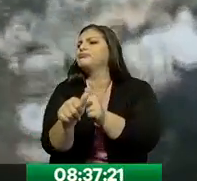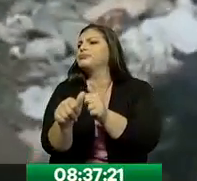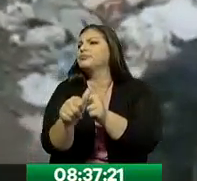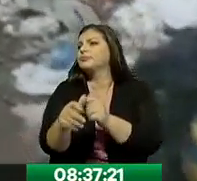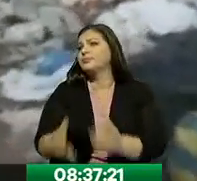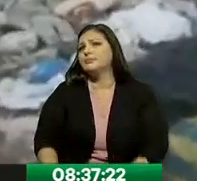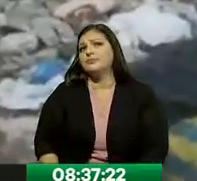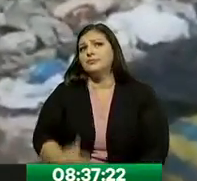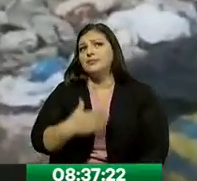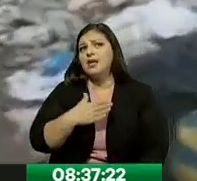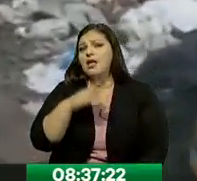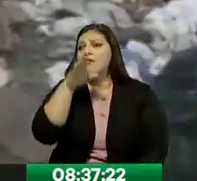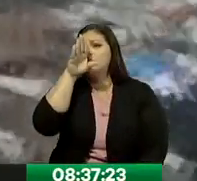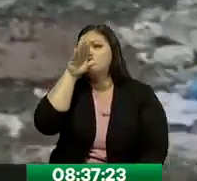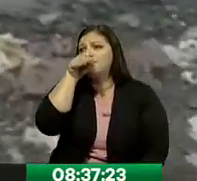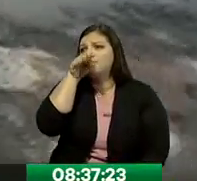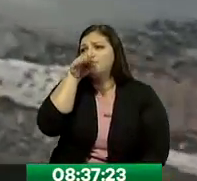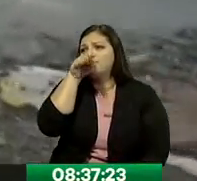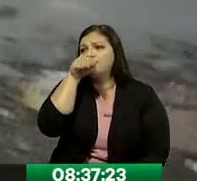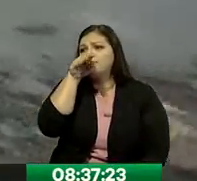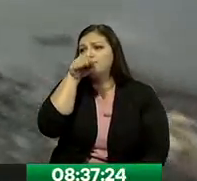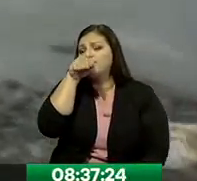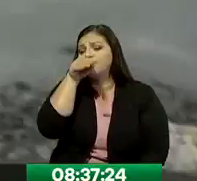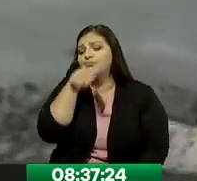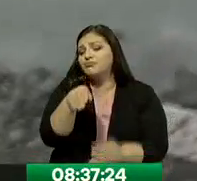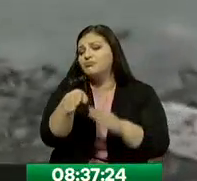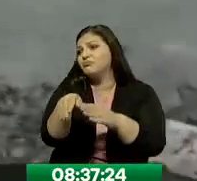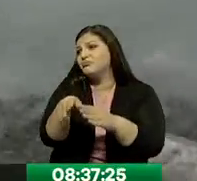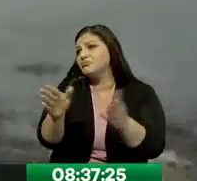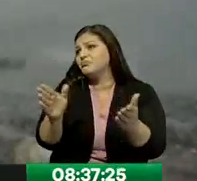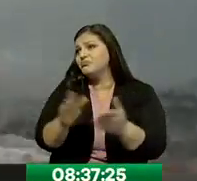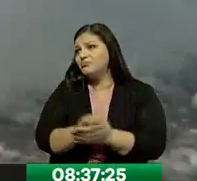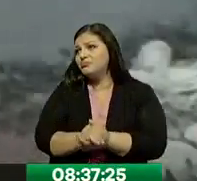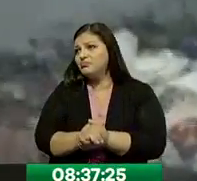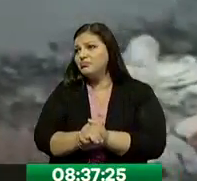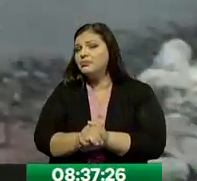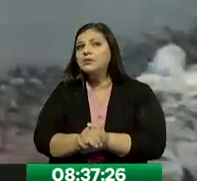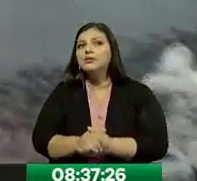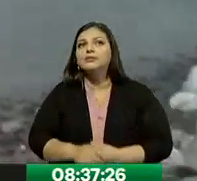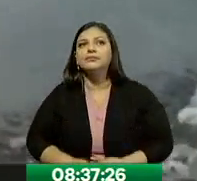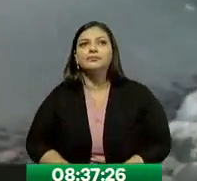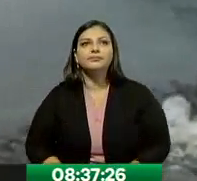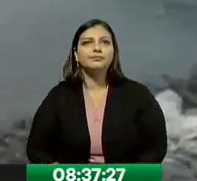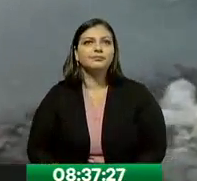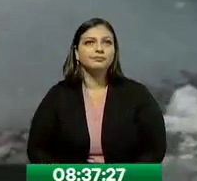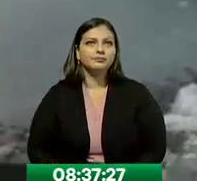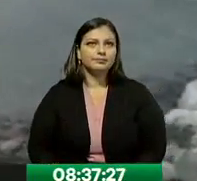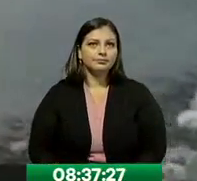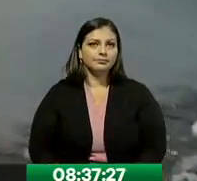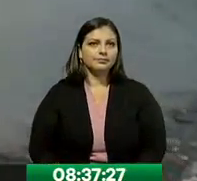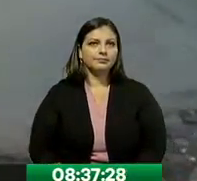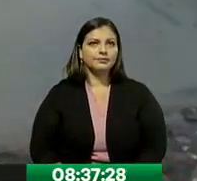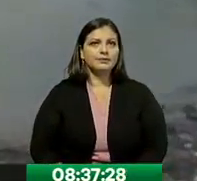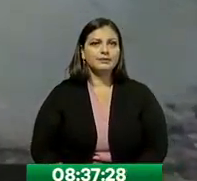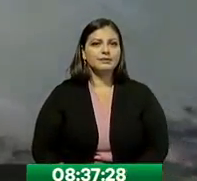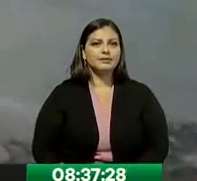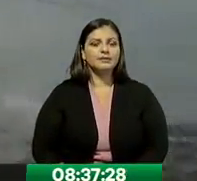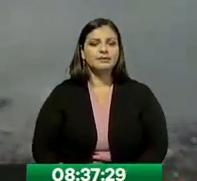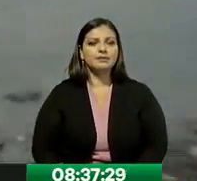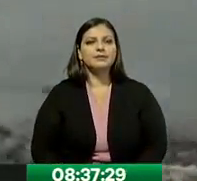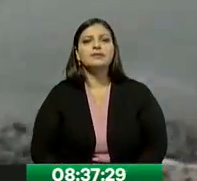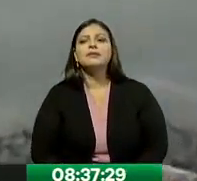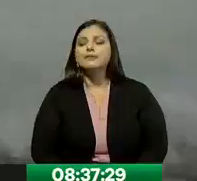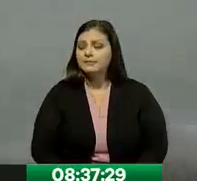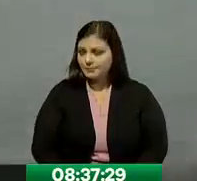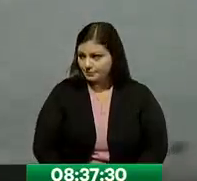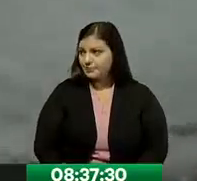no se puede vivir y esto afecta sin duda alguna lo que usted me estaba diciendo este la infraestructura de su casa lo también en la misma